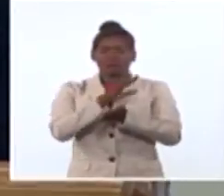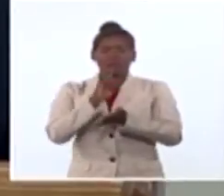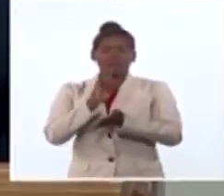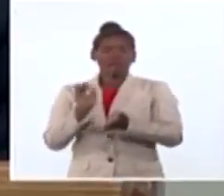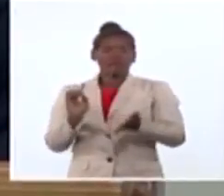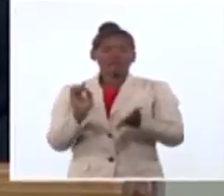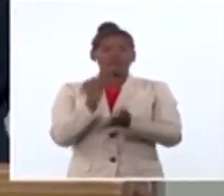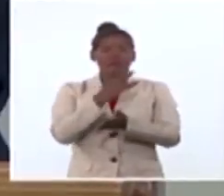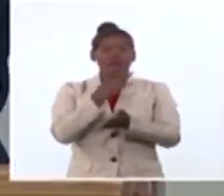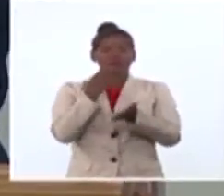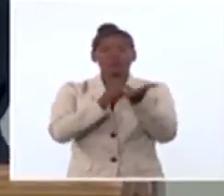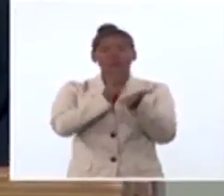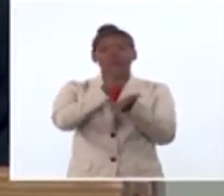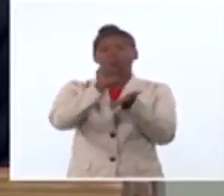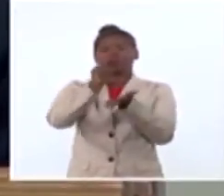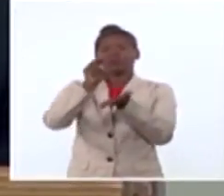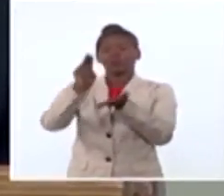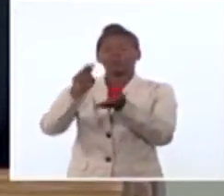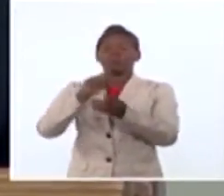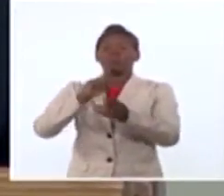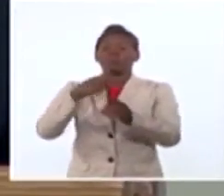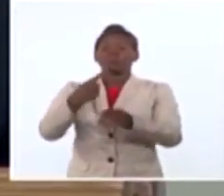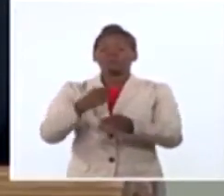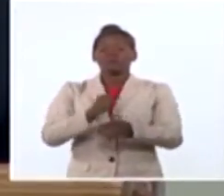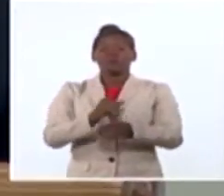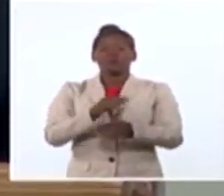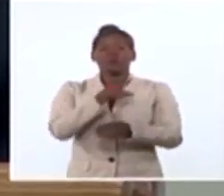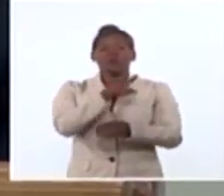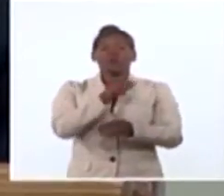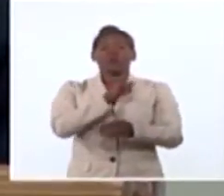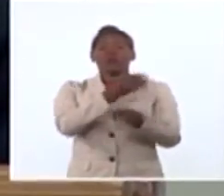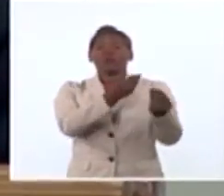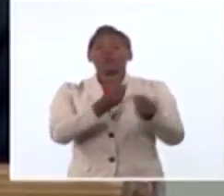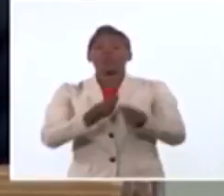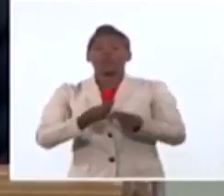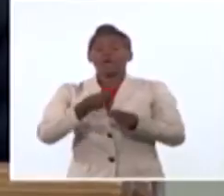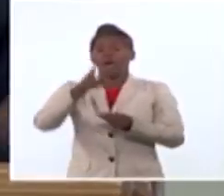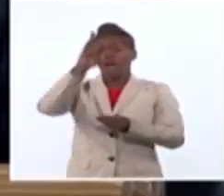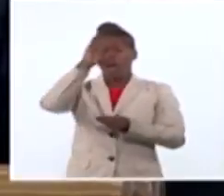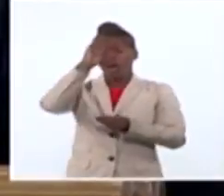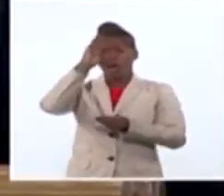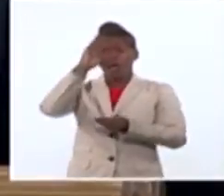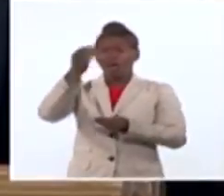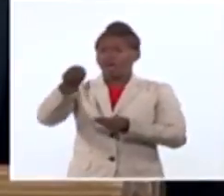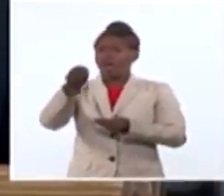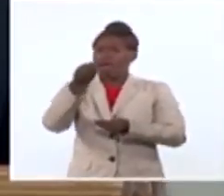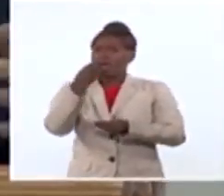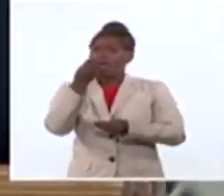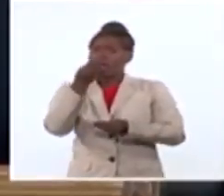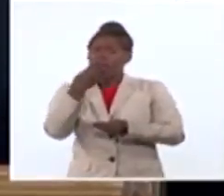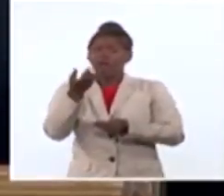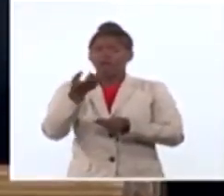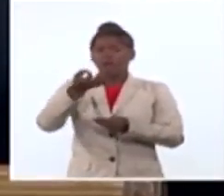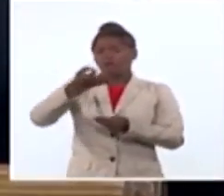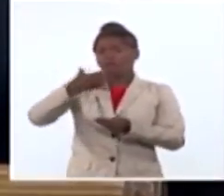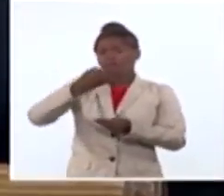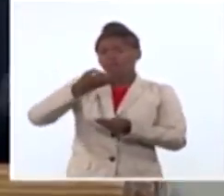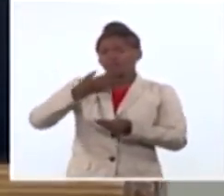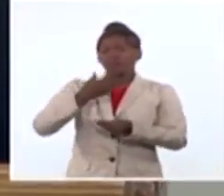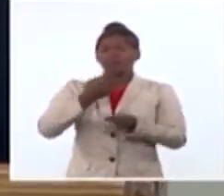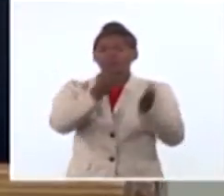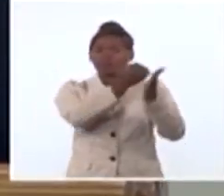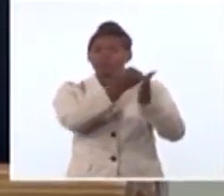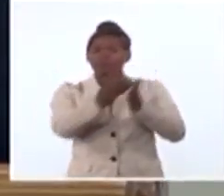alimentos, medicinas y suministros médicos. Explican vías para